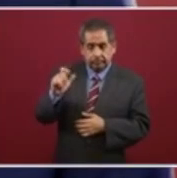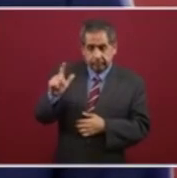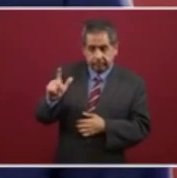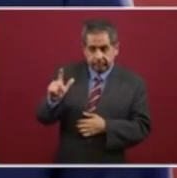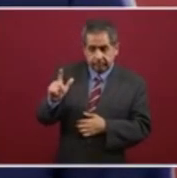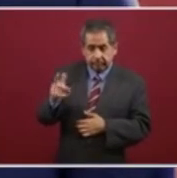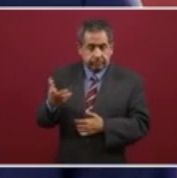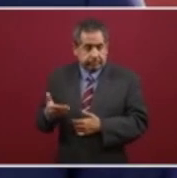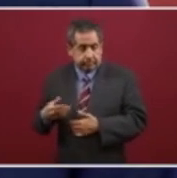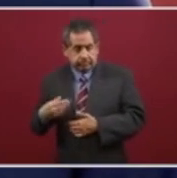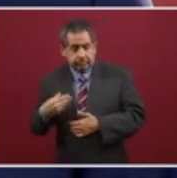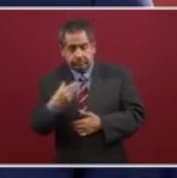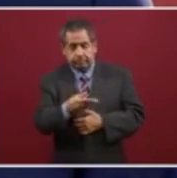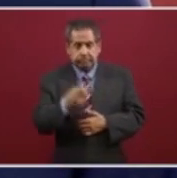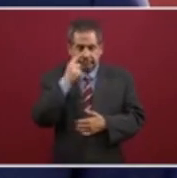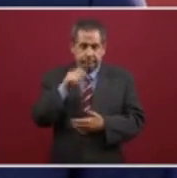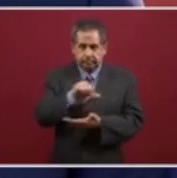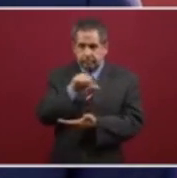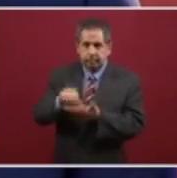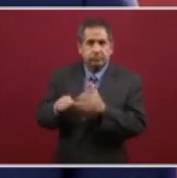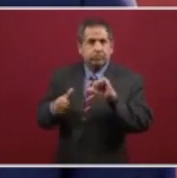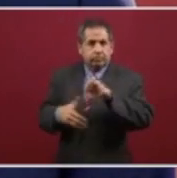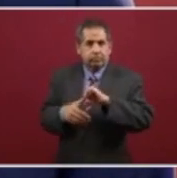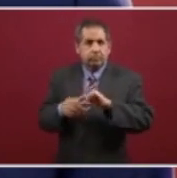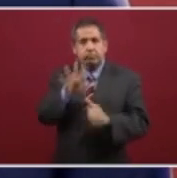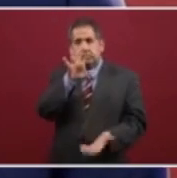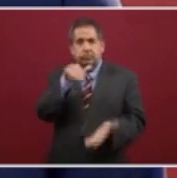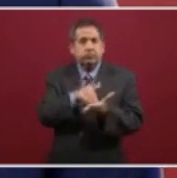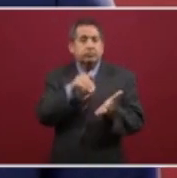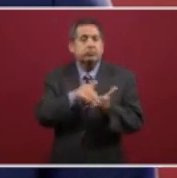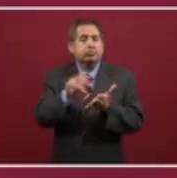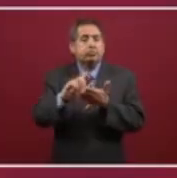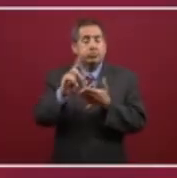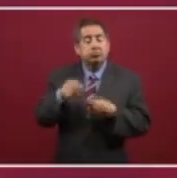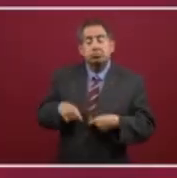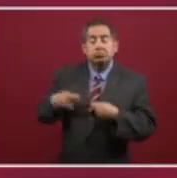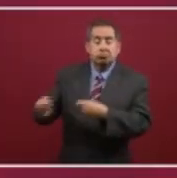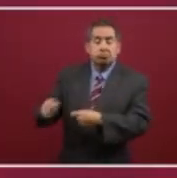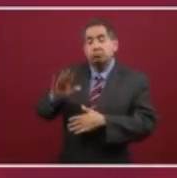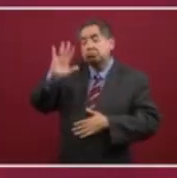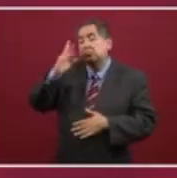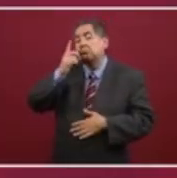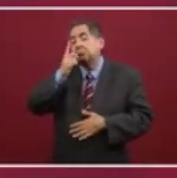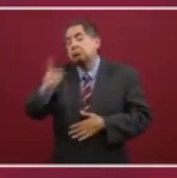de que iban a entregarle a Centroamérica 5,000 millones de dólares